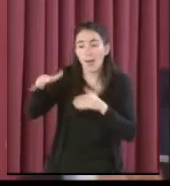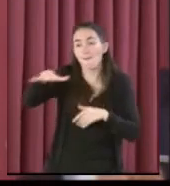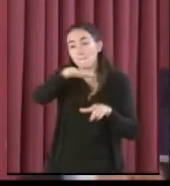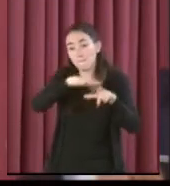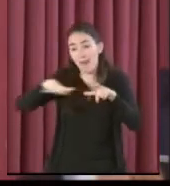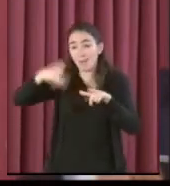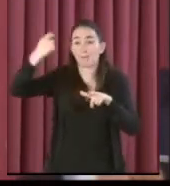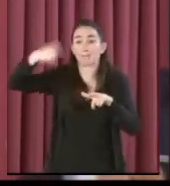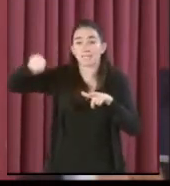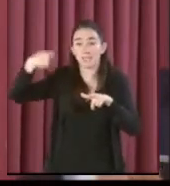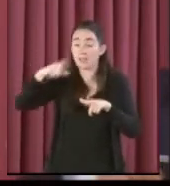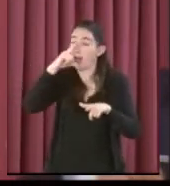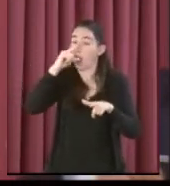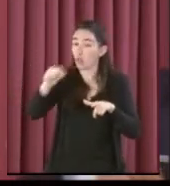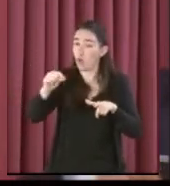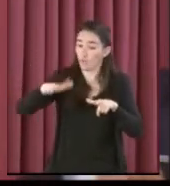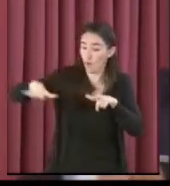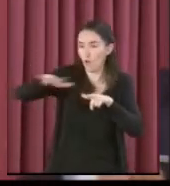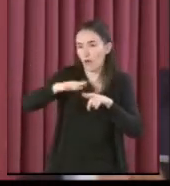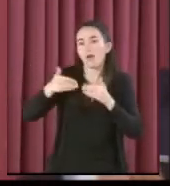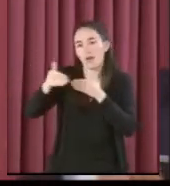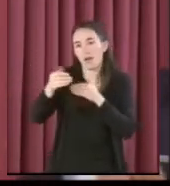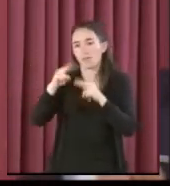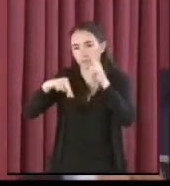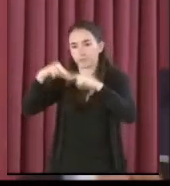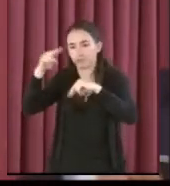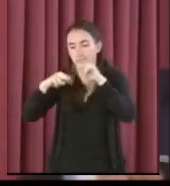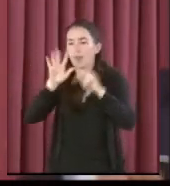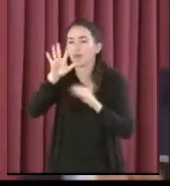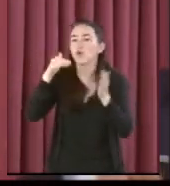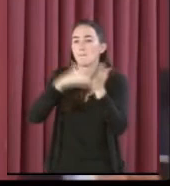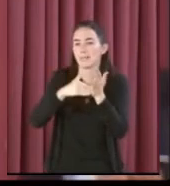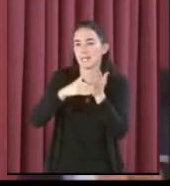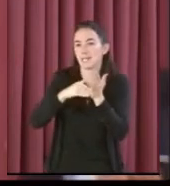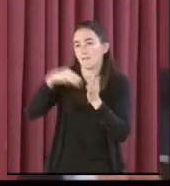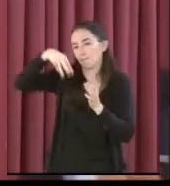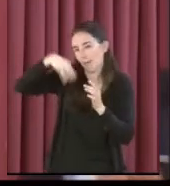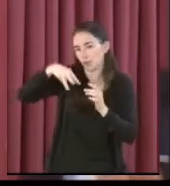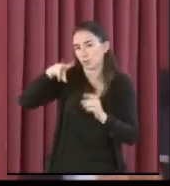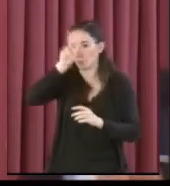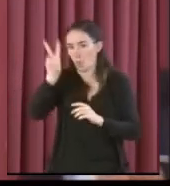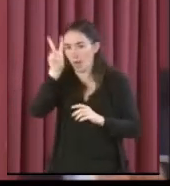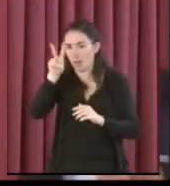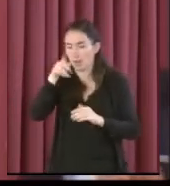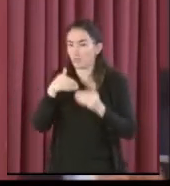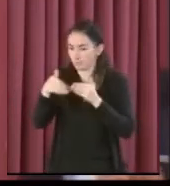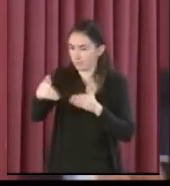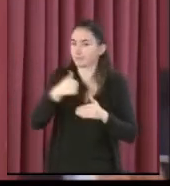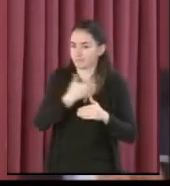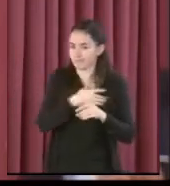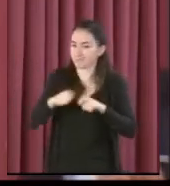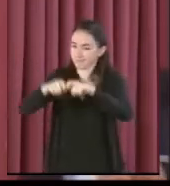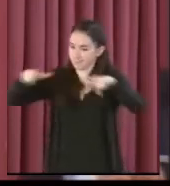Suárez, que cuenta con esos nuevos 5.500 metros cuadrados y que forma parte del conjunto de cambios que ha llevado aparejado